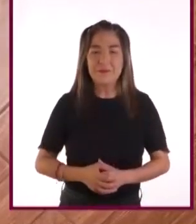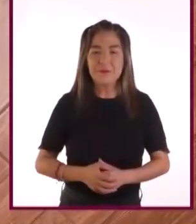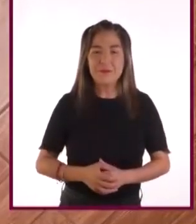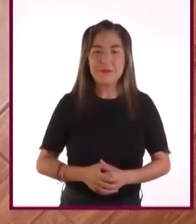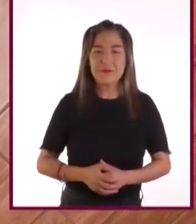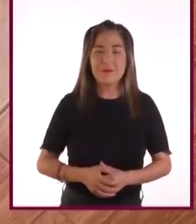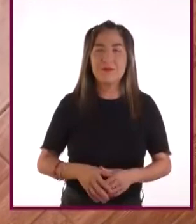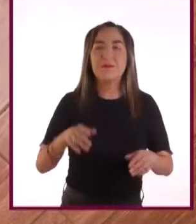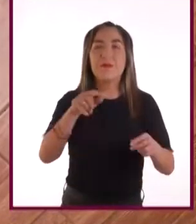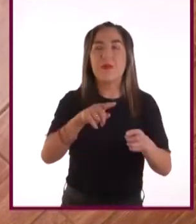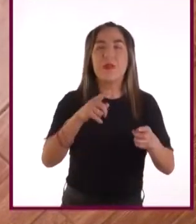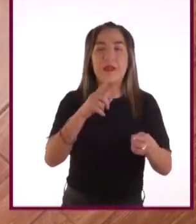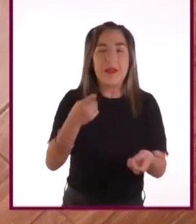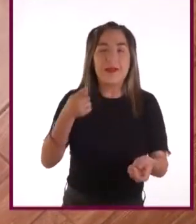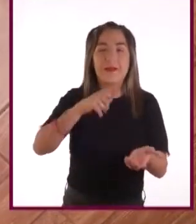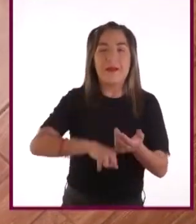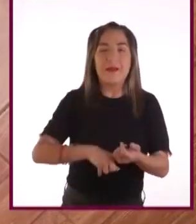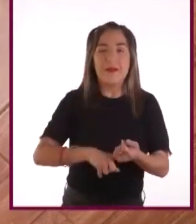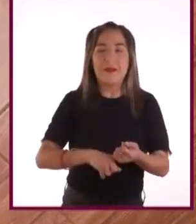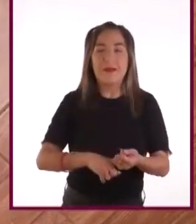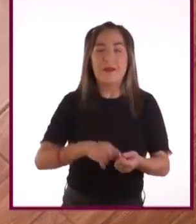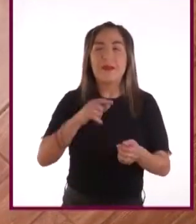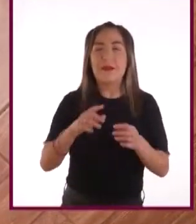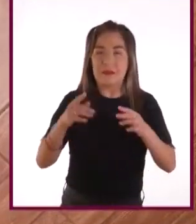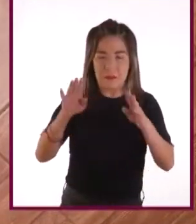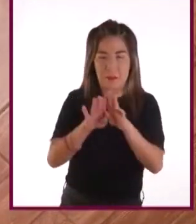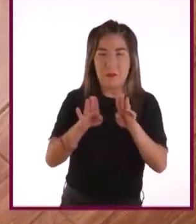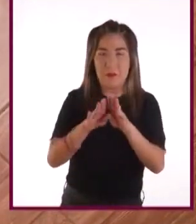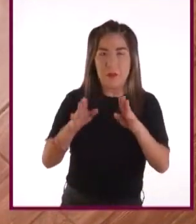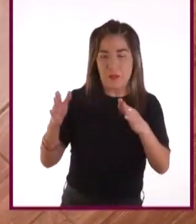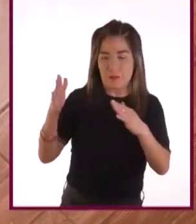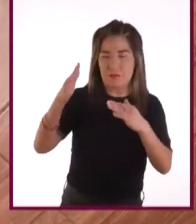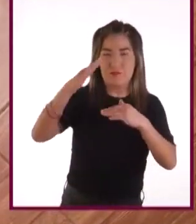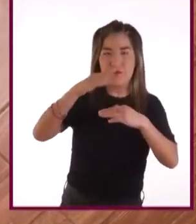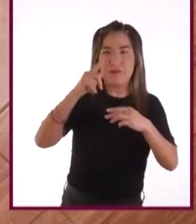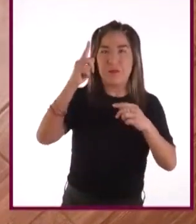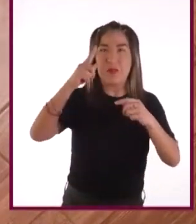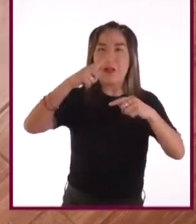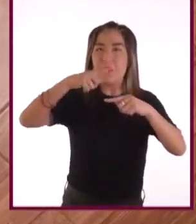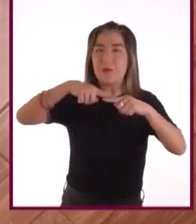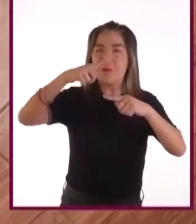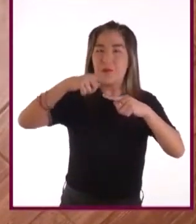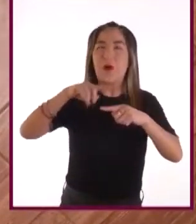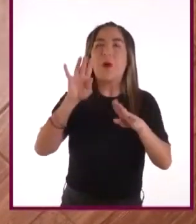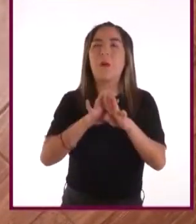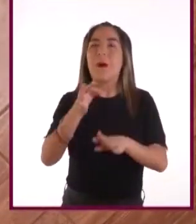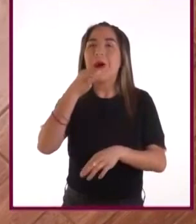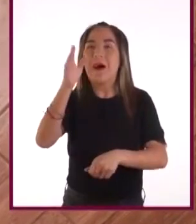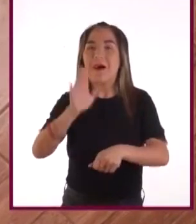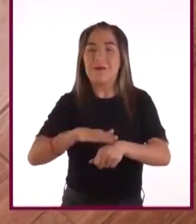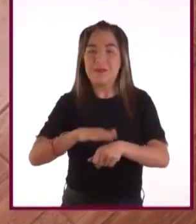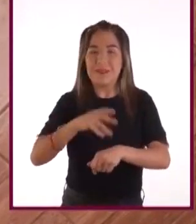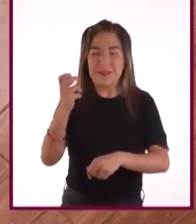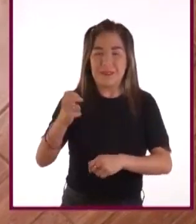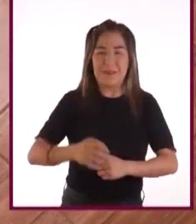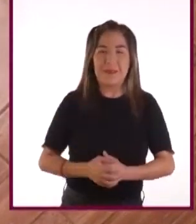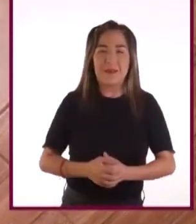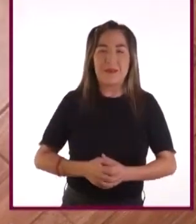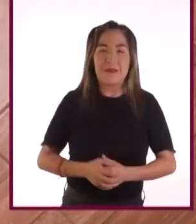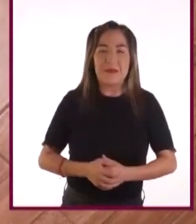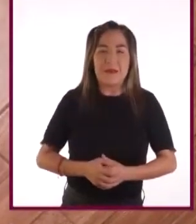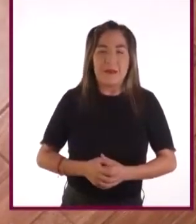el interruptor, donde pegará el clip para enviar el mensaje. Entonces este va